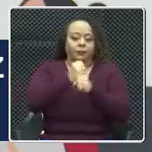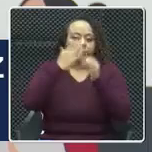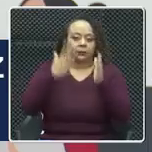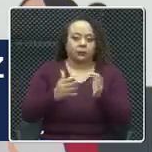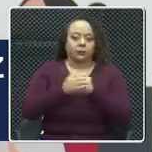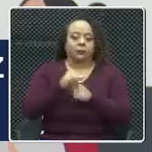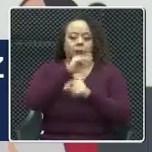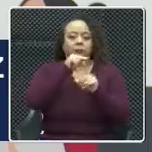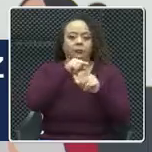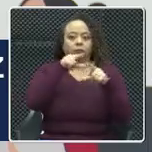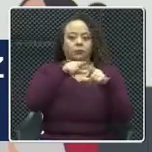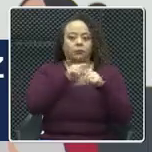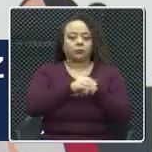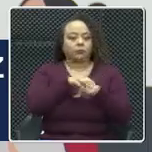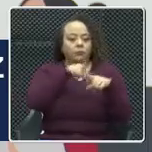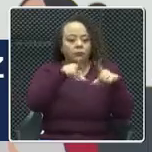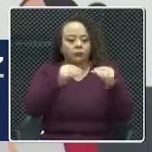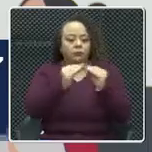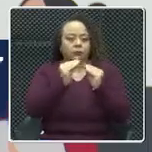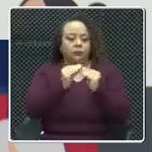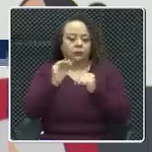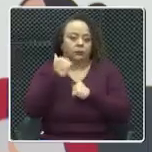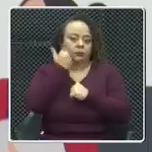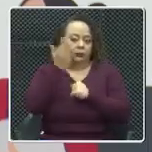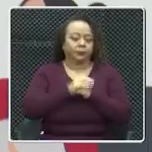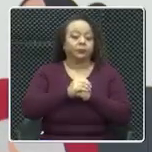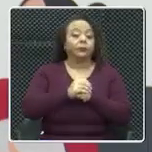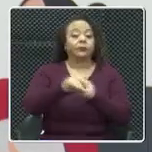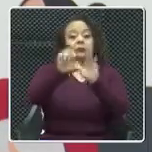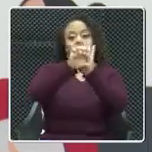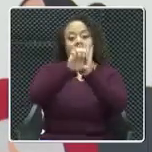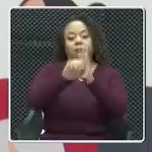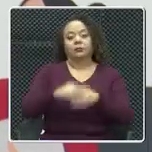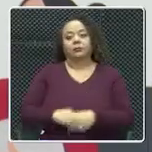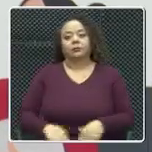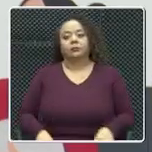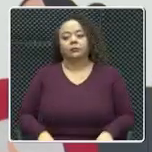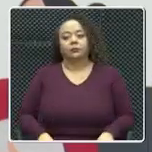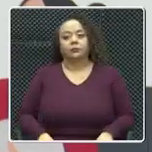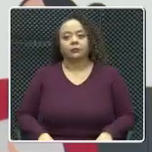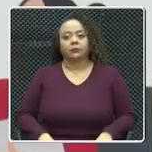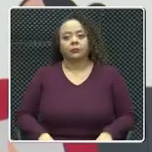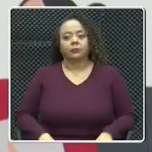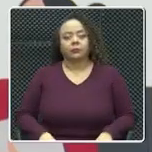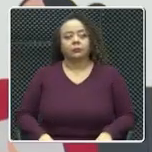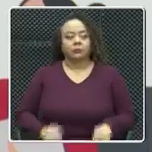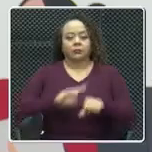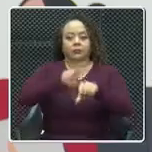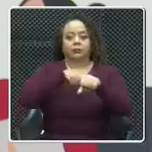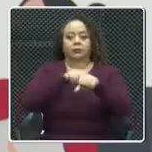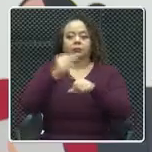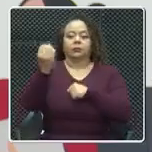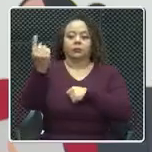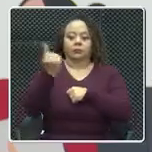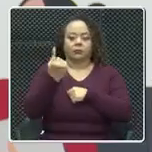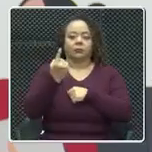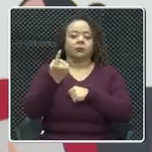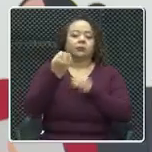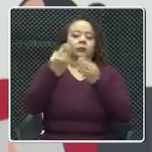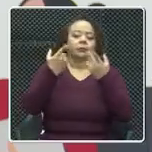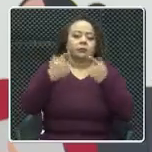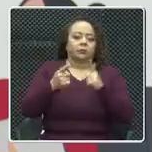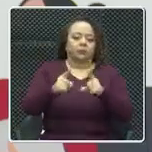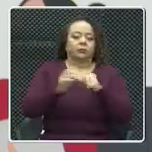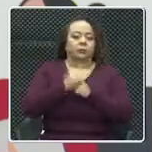colaboradores y la referencia se nos va a hacer mucho más fácil. Por ejemplo, es muy común que nos lleguen muchísimos